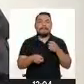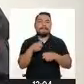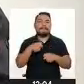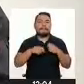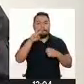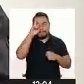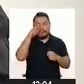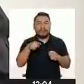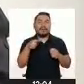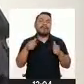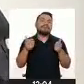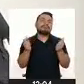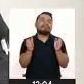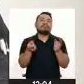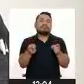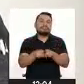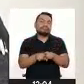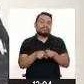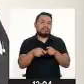problemas de convivencia.